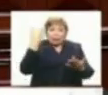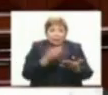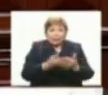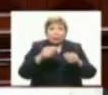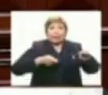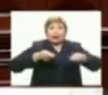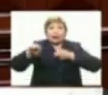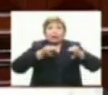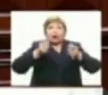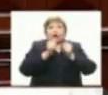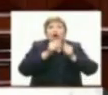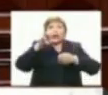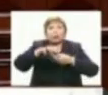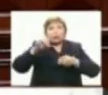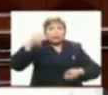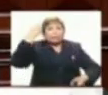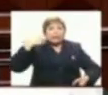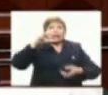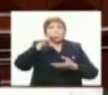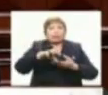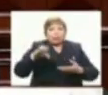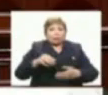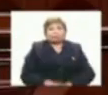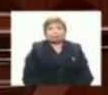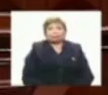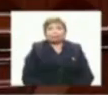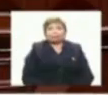para gobernar con el pueblo y para el pueblo.